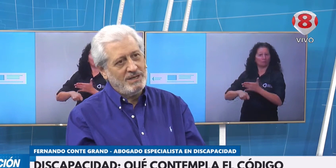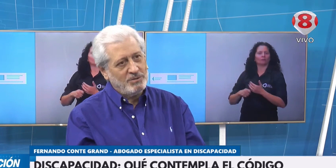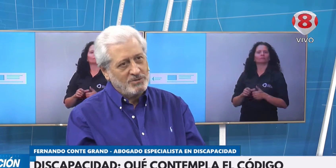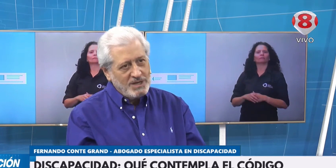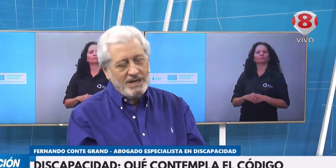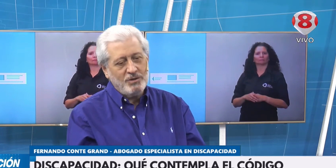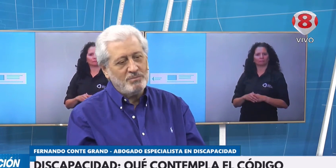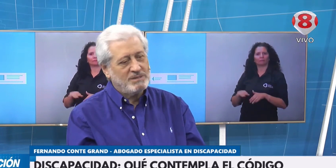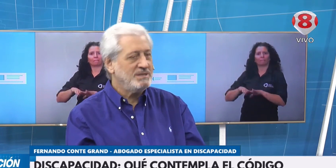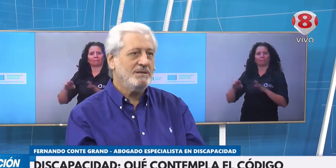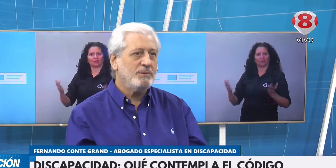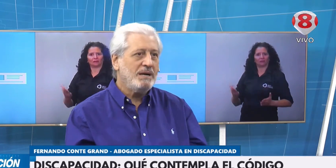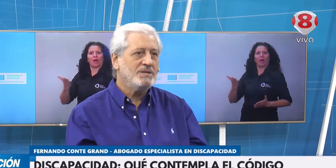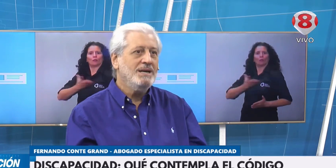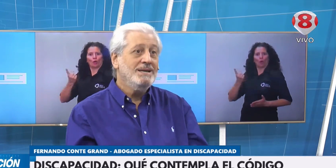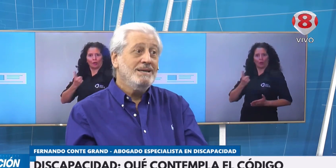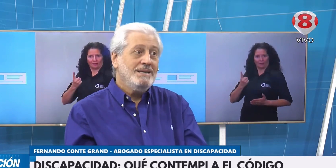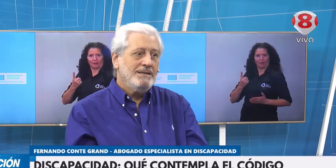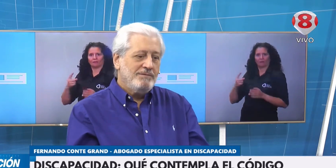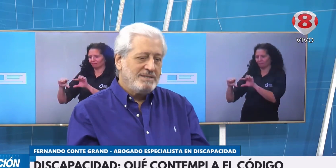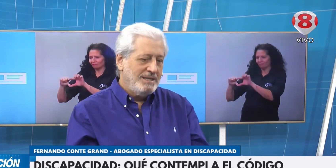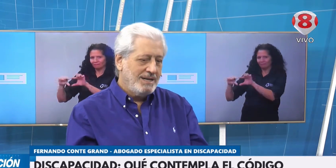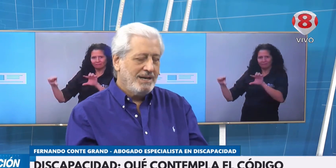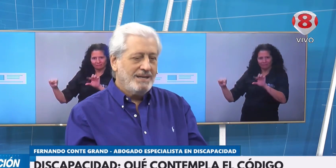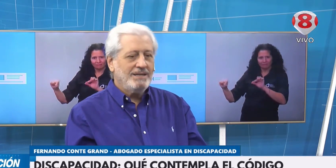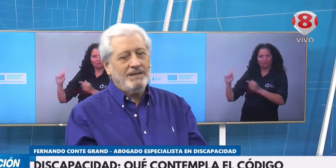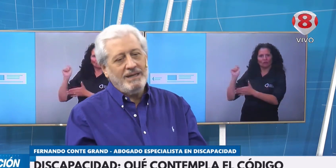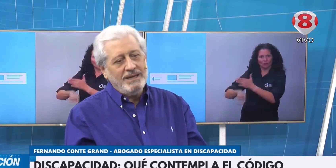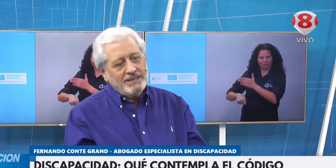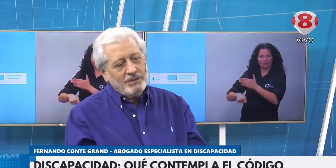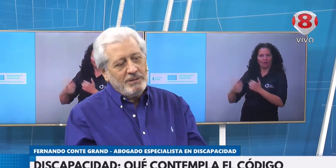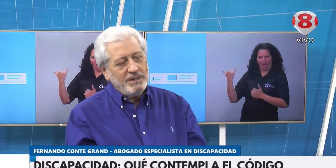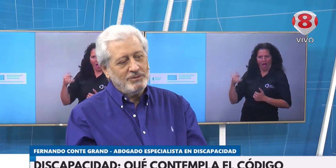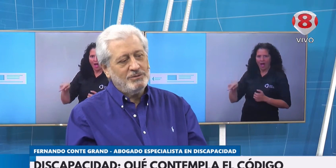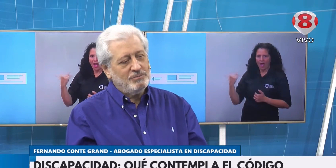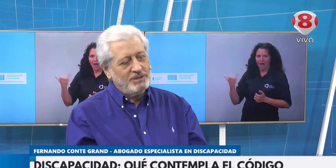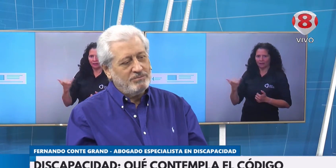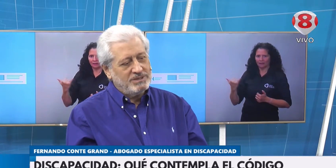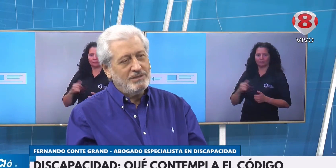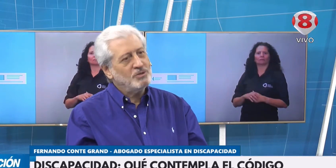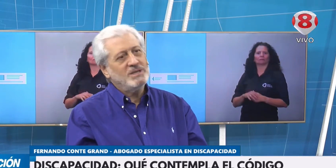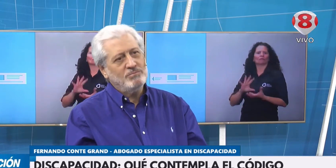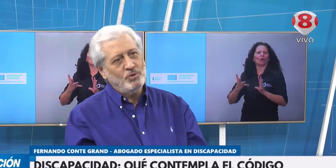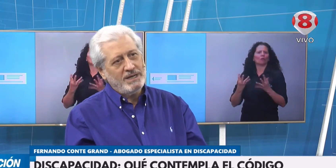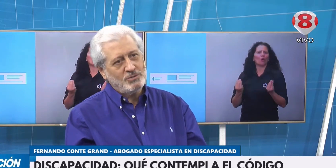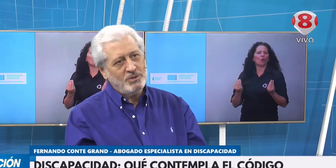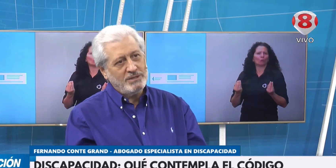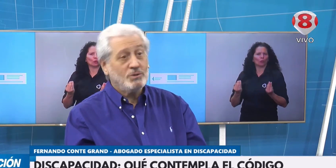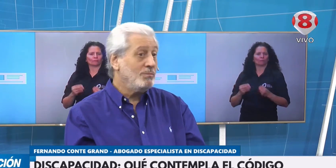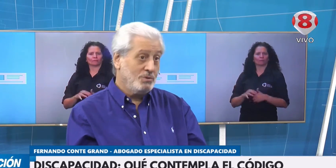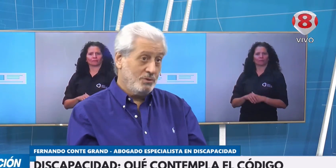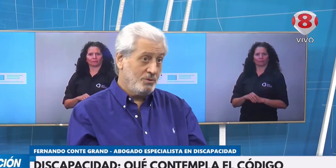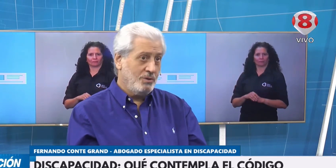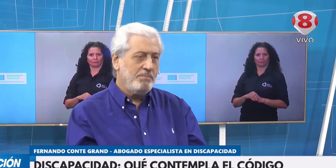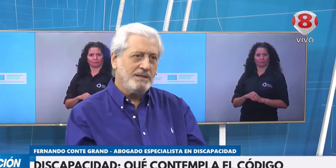prestaciones de las obras sociales o empresa medicina prepaga o sea facilitarle a la gente que en este aspecto bueno no sean vulnerado sus